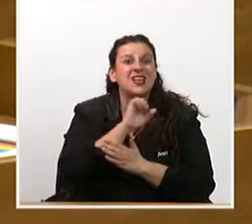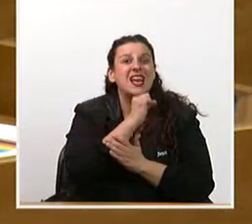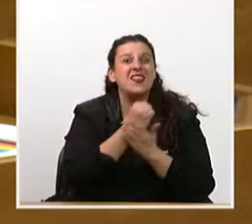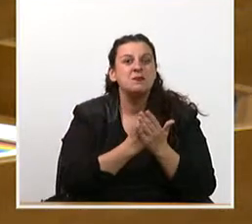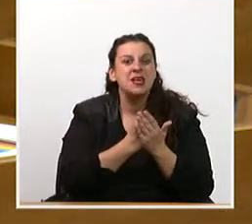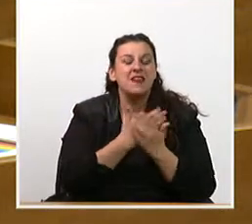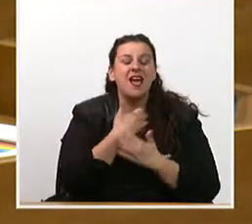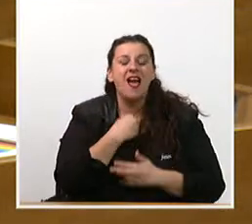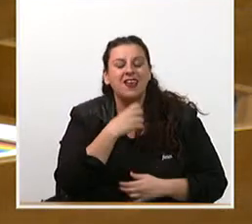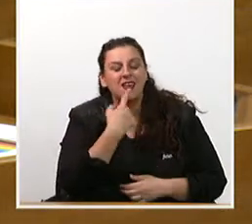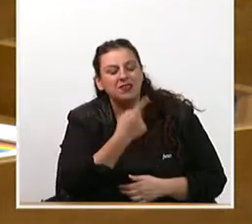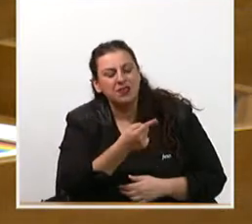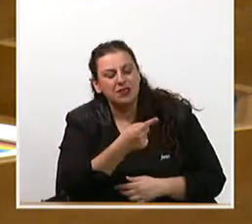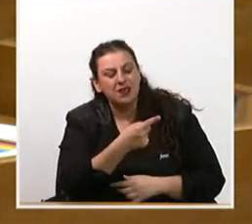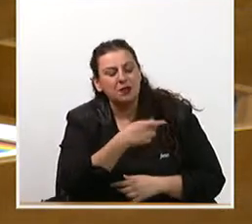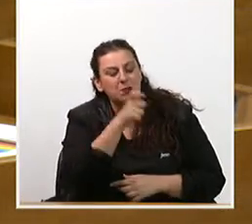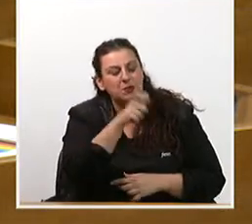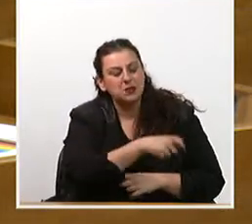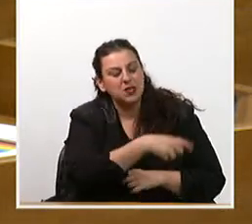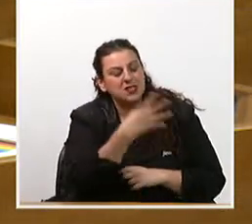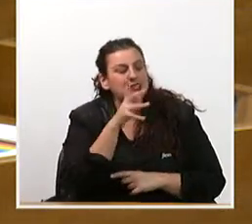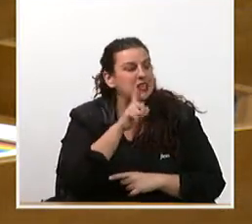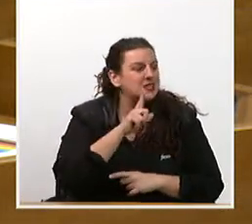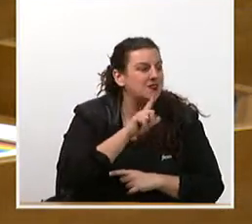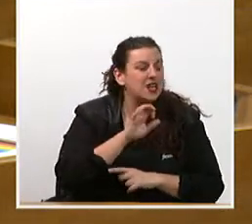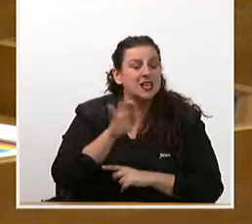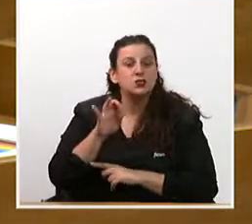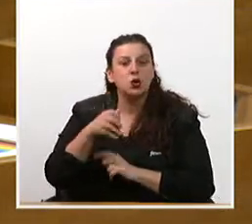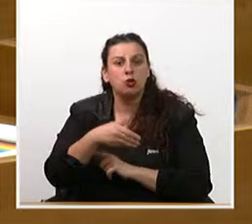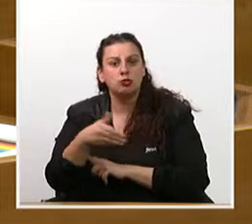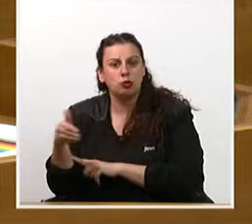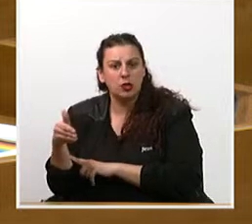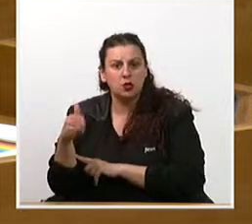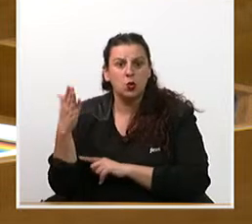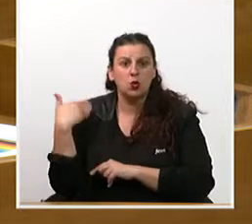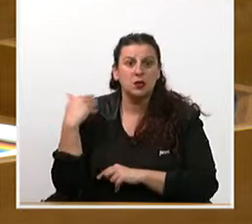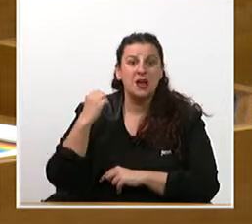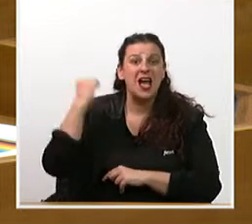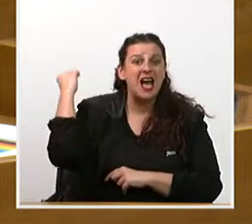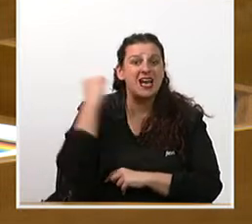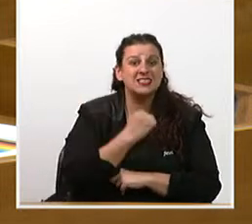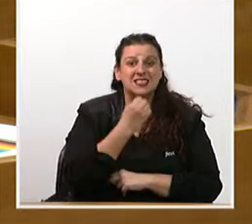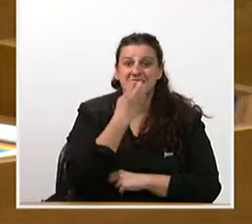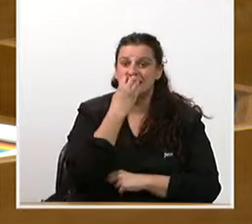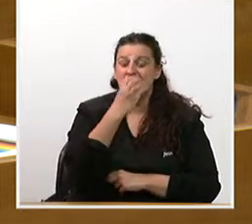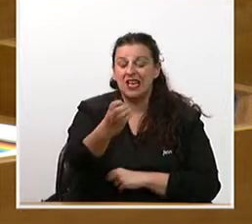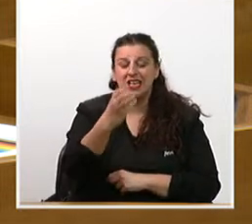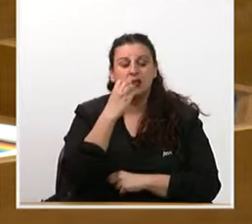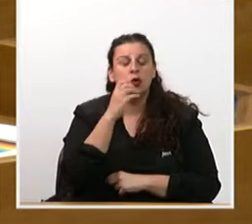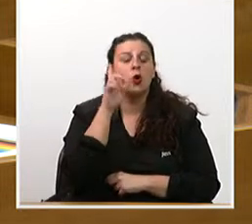pasa toreros lesbianes as grito deo